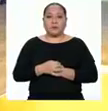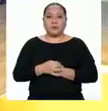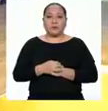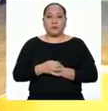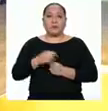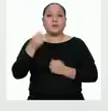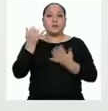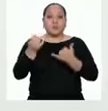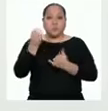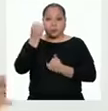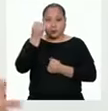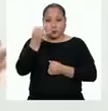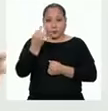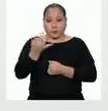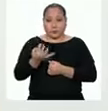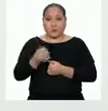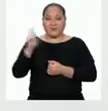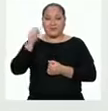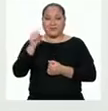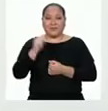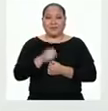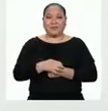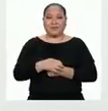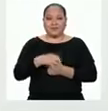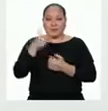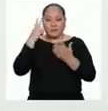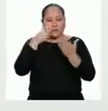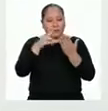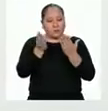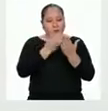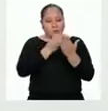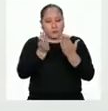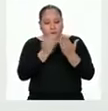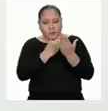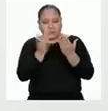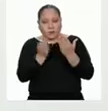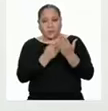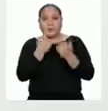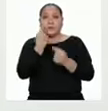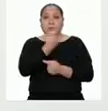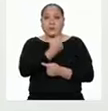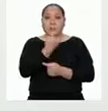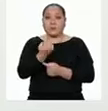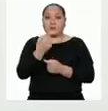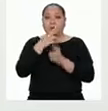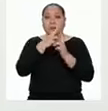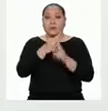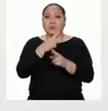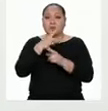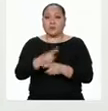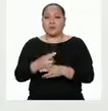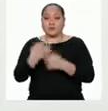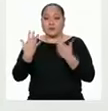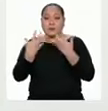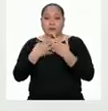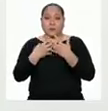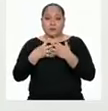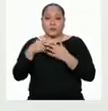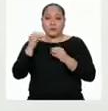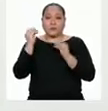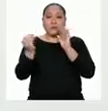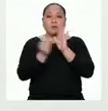¿Ahora contamos? Exacto. Revisamos cada respuesta de cada encuesta y de acuerdo corresponda,